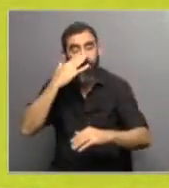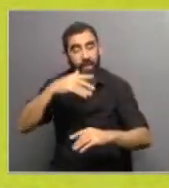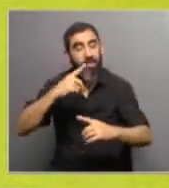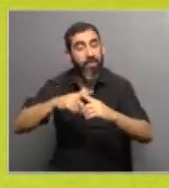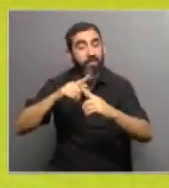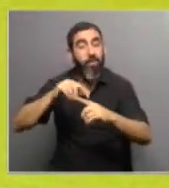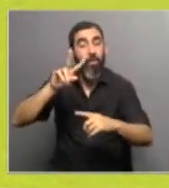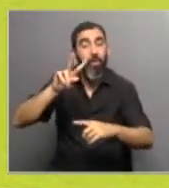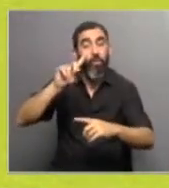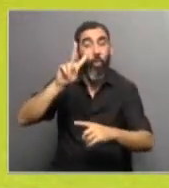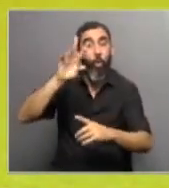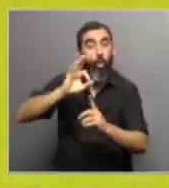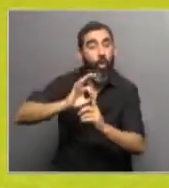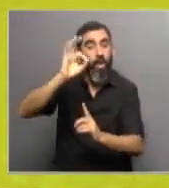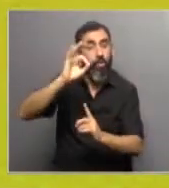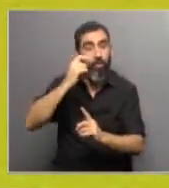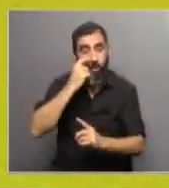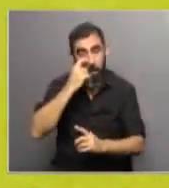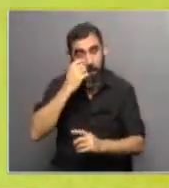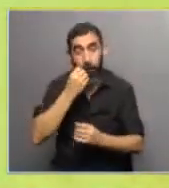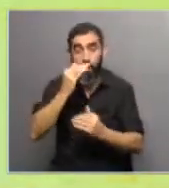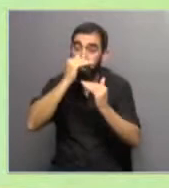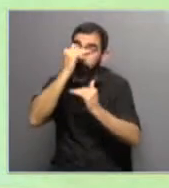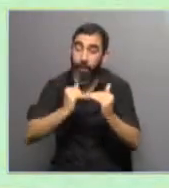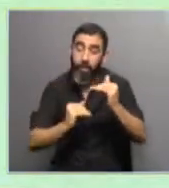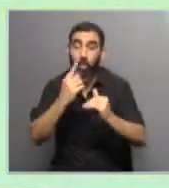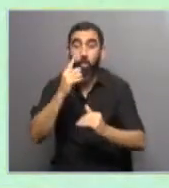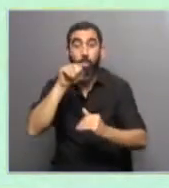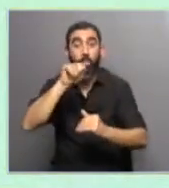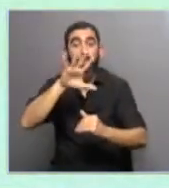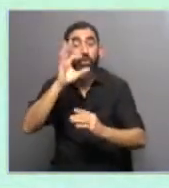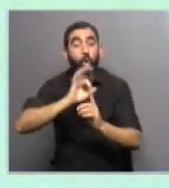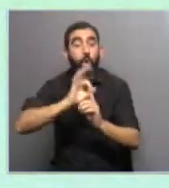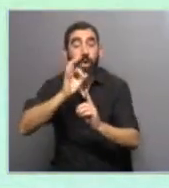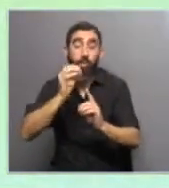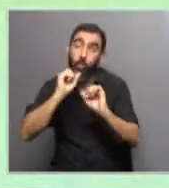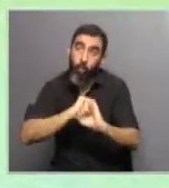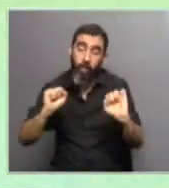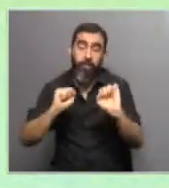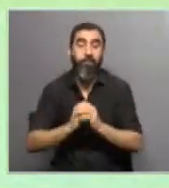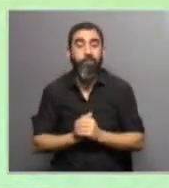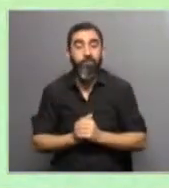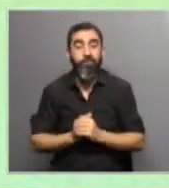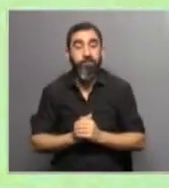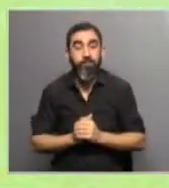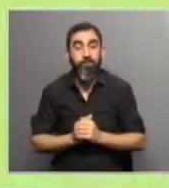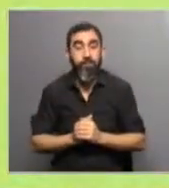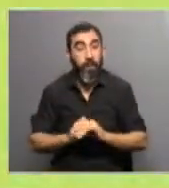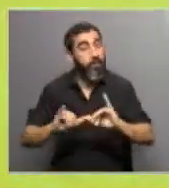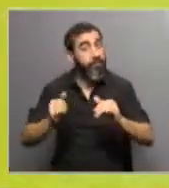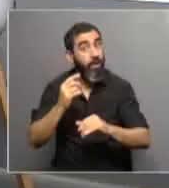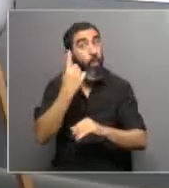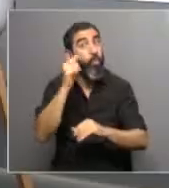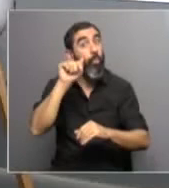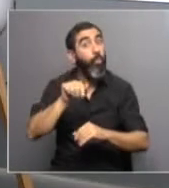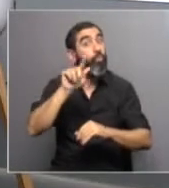XXI los 2 grados, y mejor que sea por debajo de 1.5 grados en la media global. Recordemos que ya estamos en